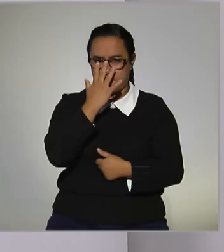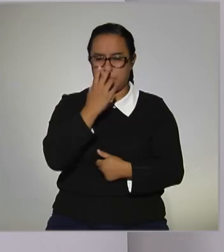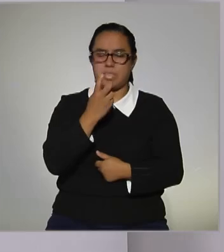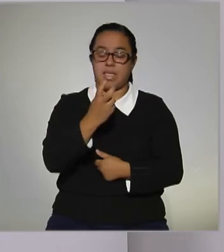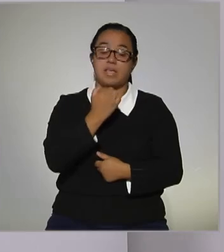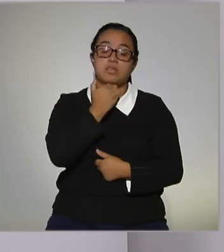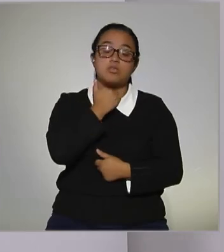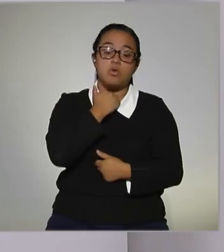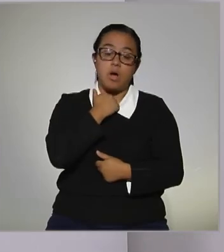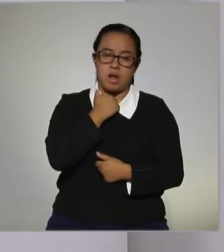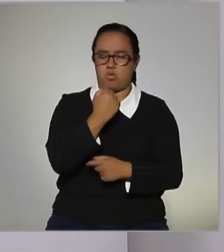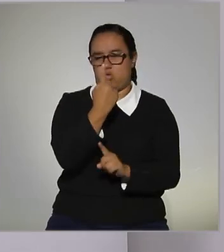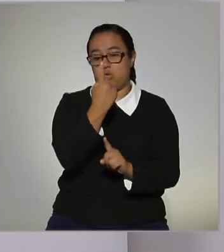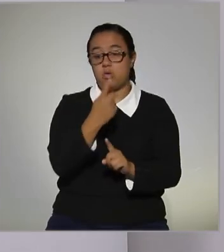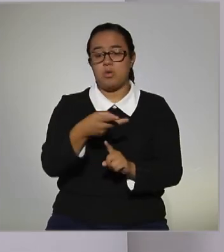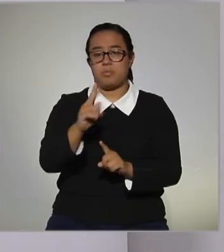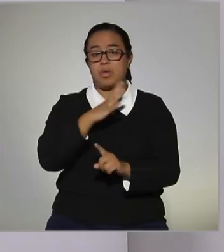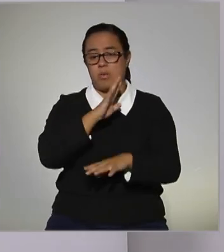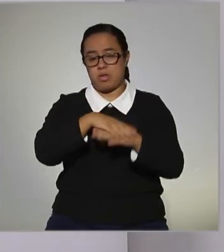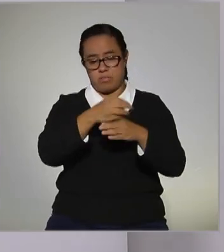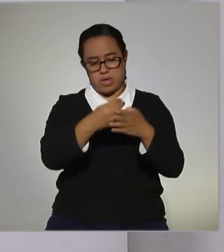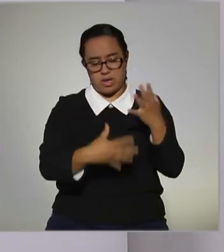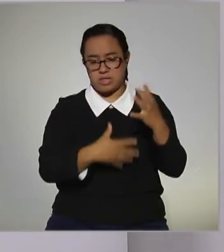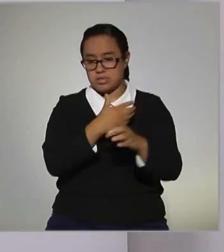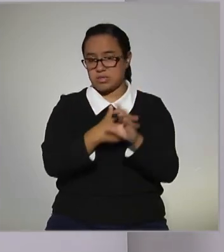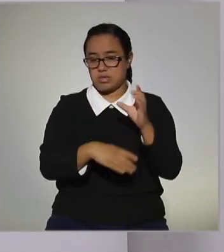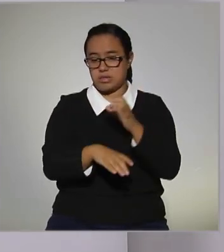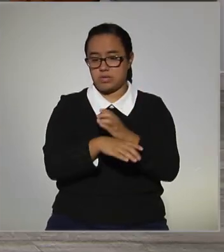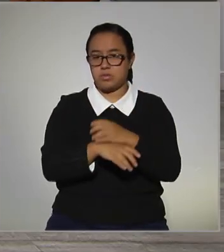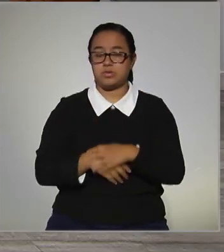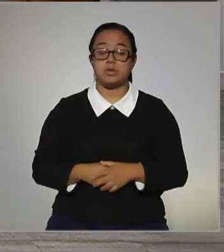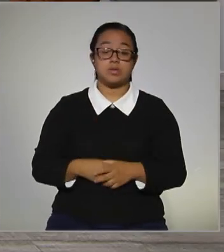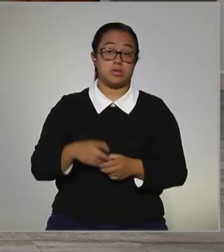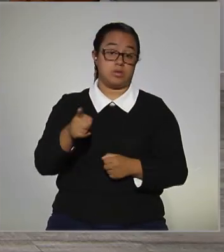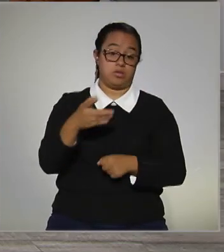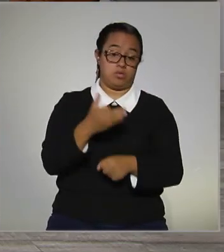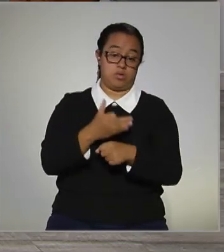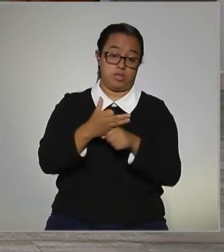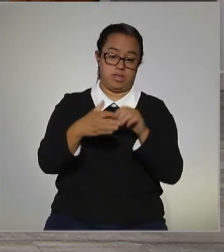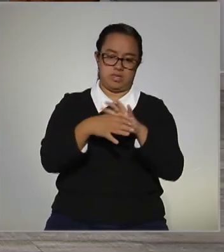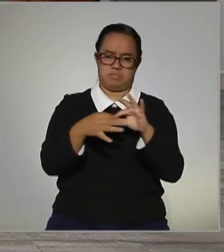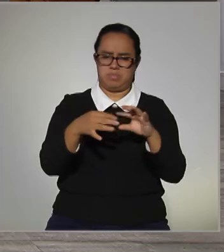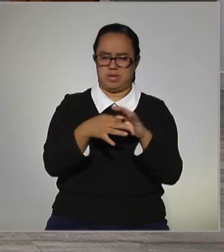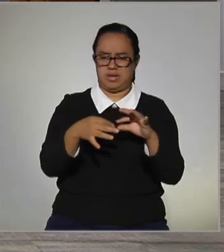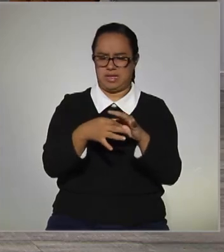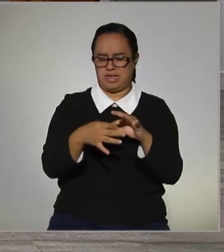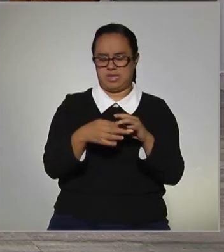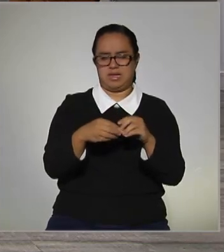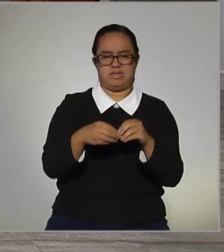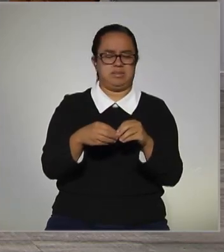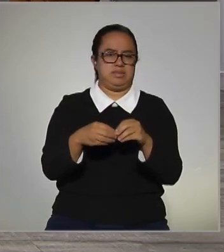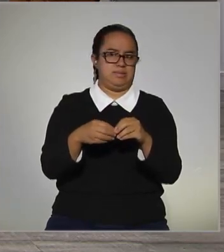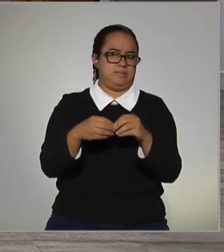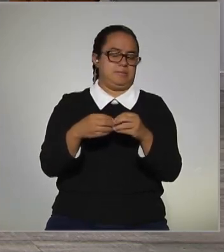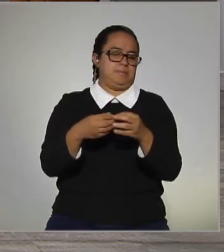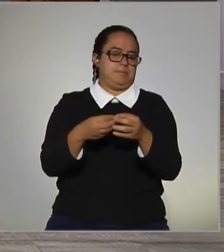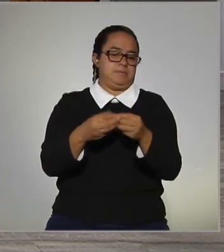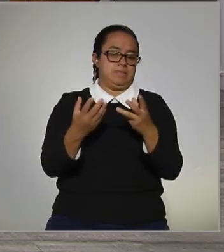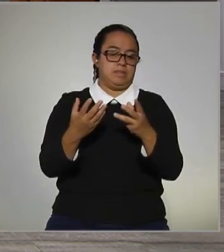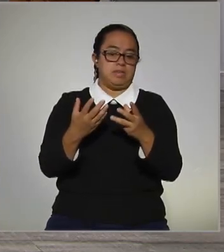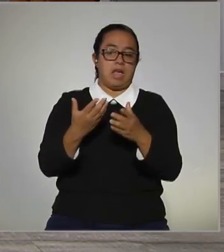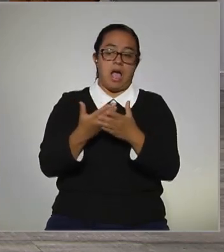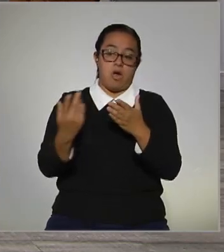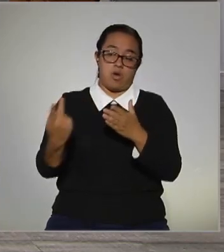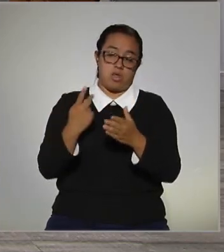de ahí en fuera hay infinidad. Claro, porque además acabas de tocar un punto fundamental. Se abre ya la caja de Pandora. Vamos a hablar de nuestras